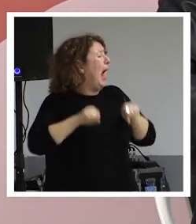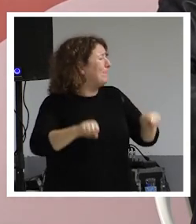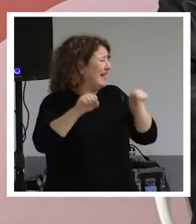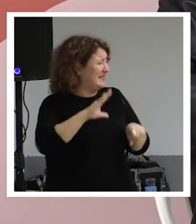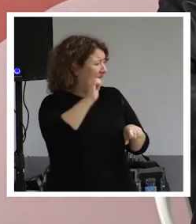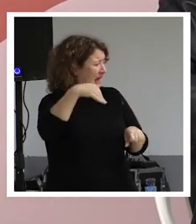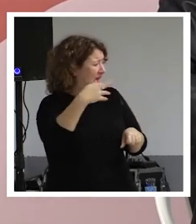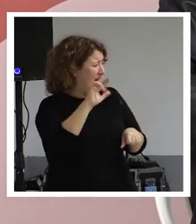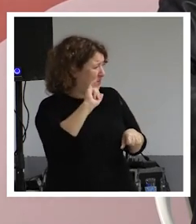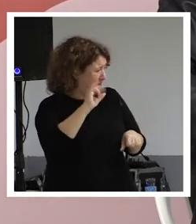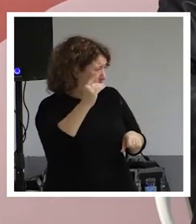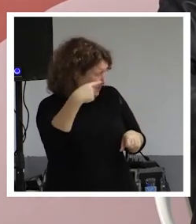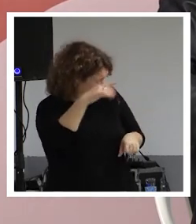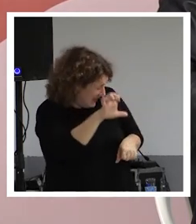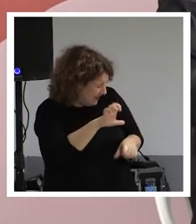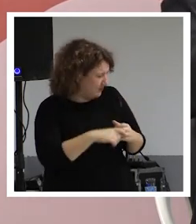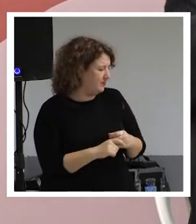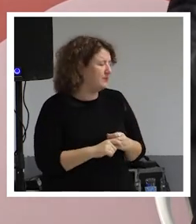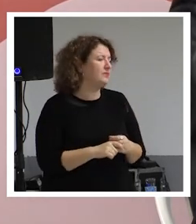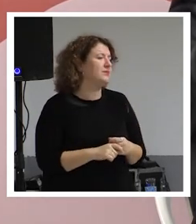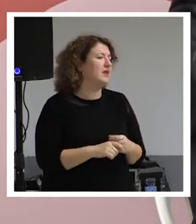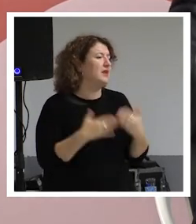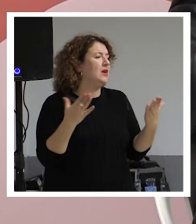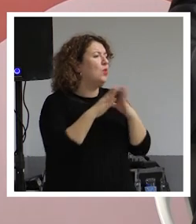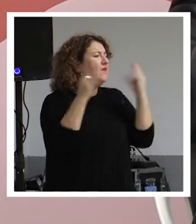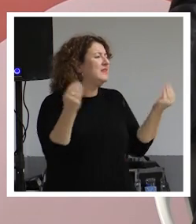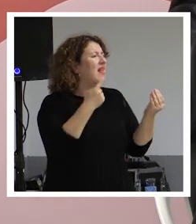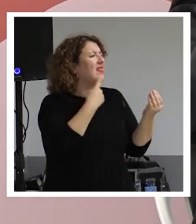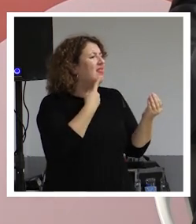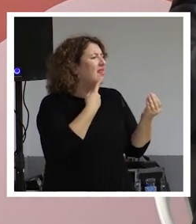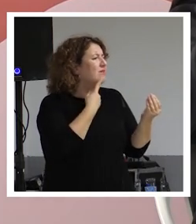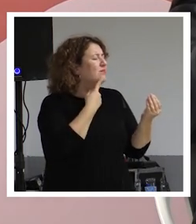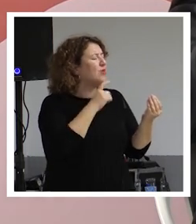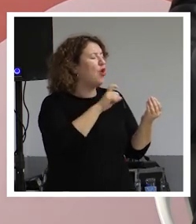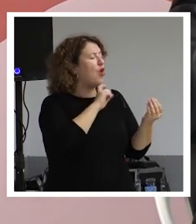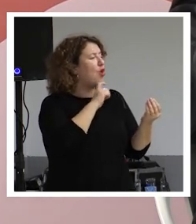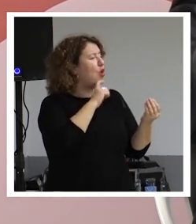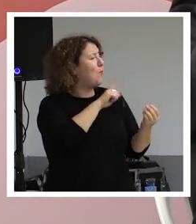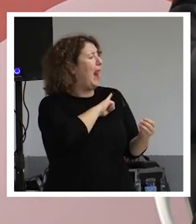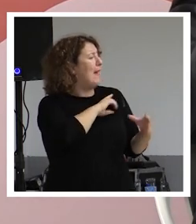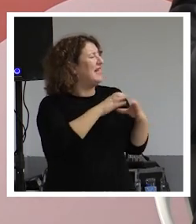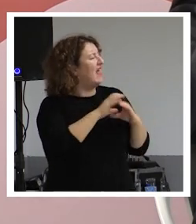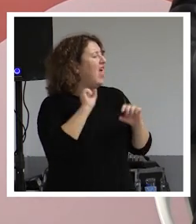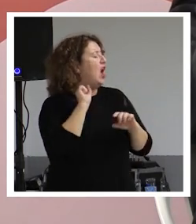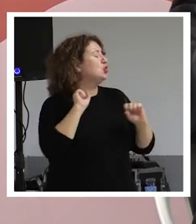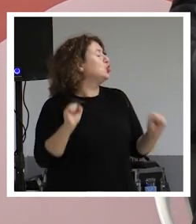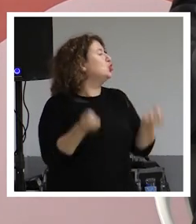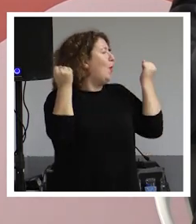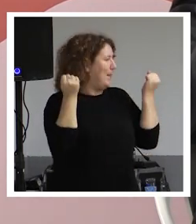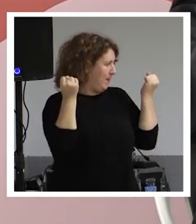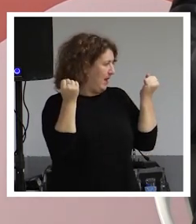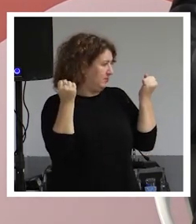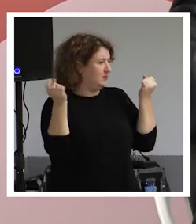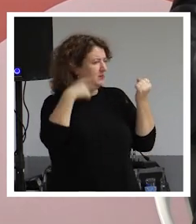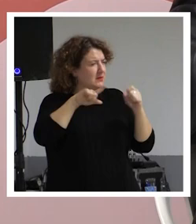Pérez escribieron un libro lo escribieron en inglés obviamente para darlo a conocer lo publicó Cambridge University Express